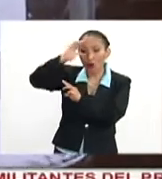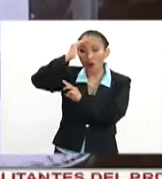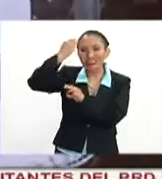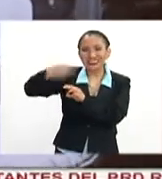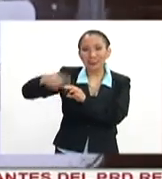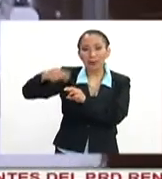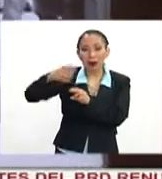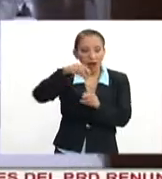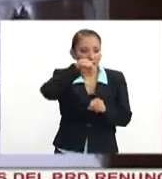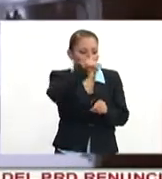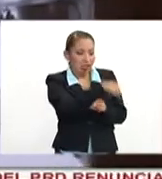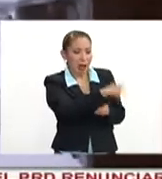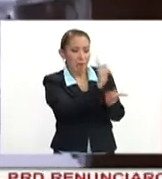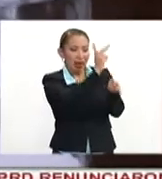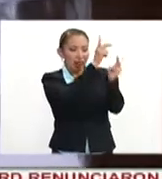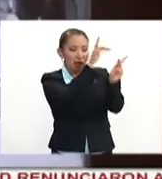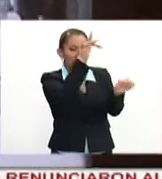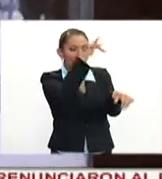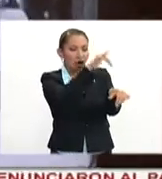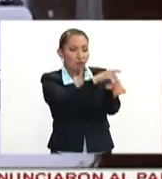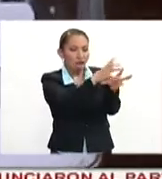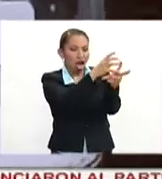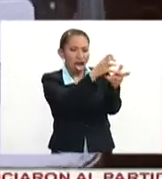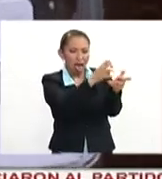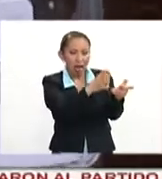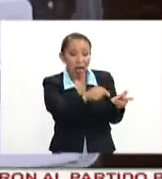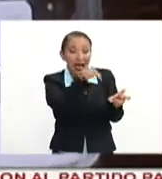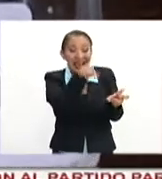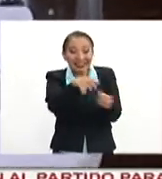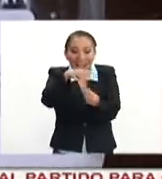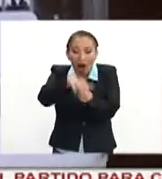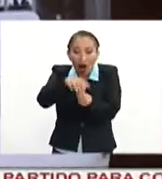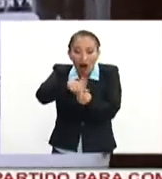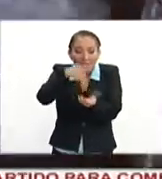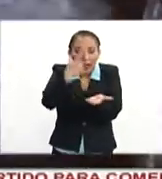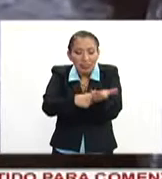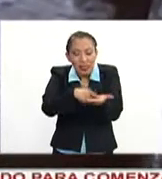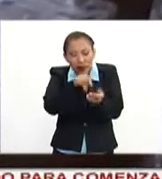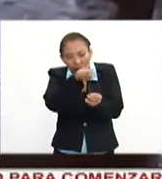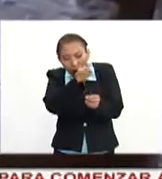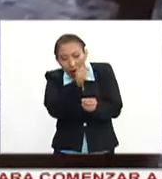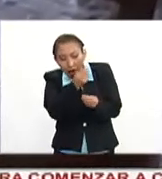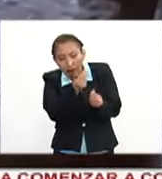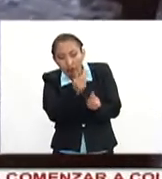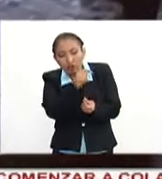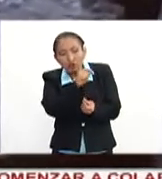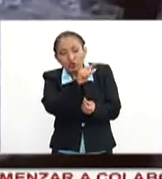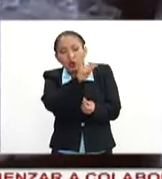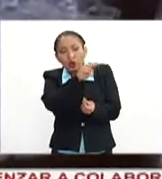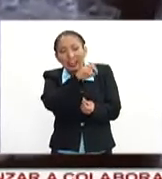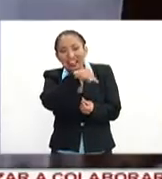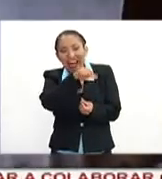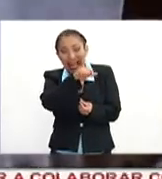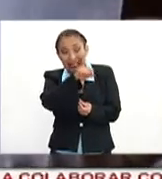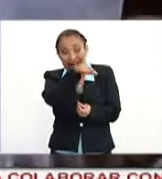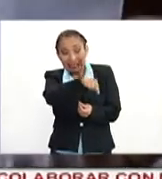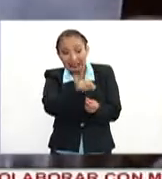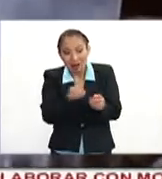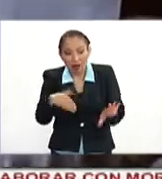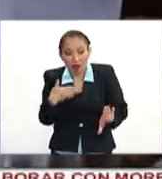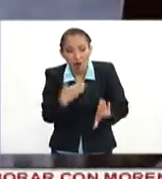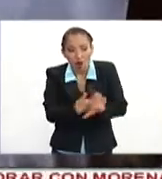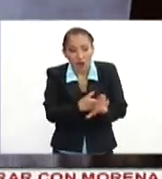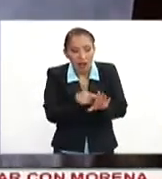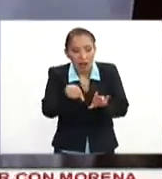conocido por marchitar a las plantas al contacto. Este hongo contiene una enzima llamada cutinasa, principal agente que ataca